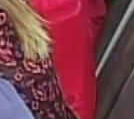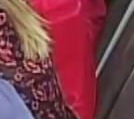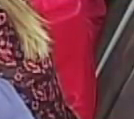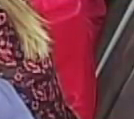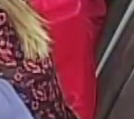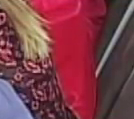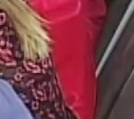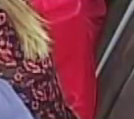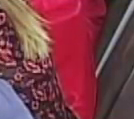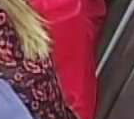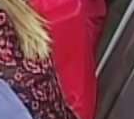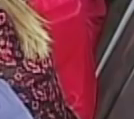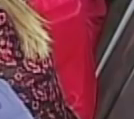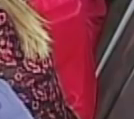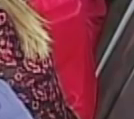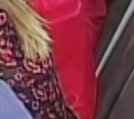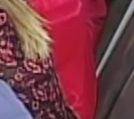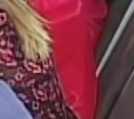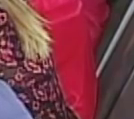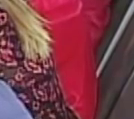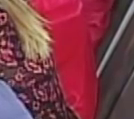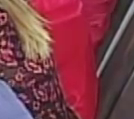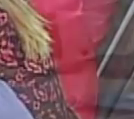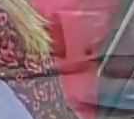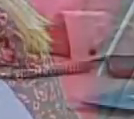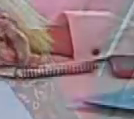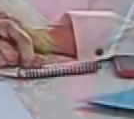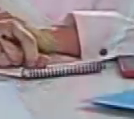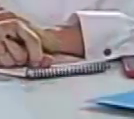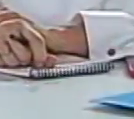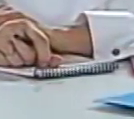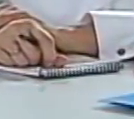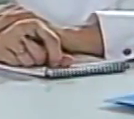Y el agradecimiento, estoy seguro, de nuestro pueblo